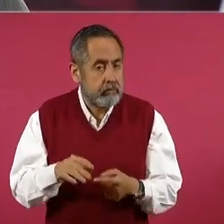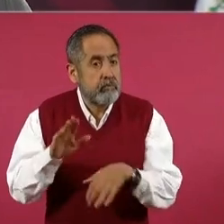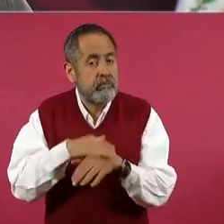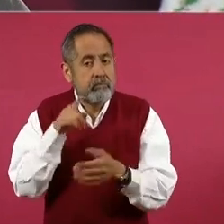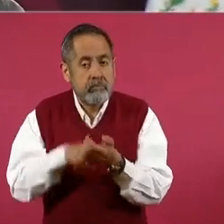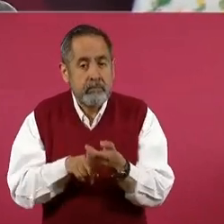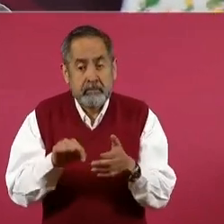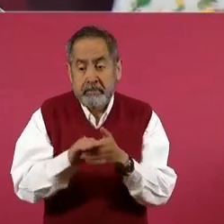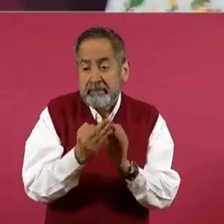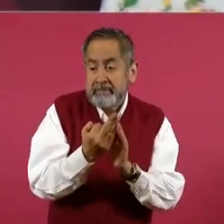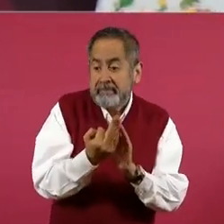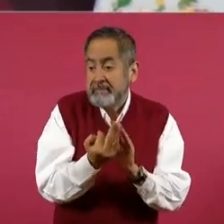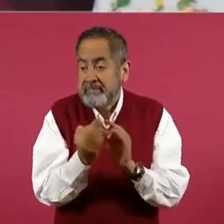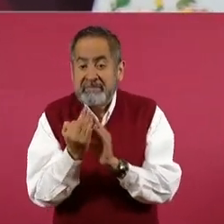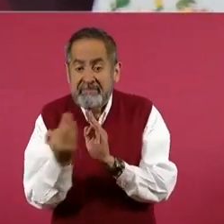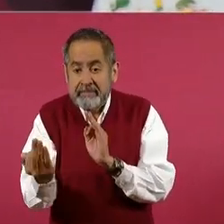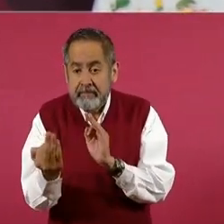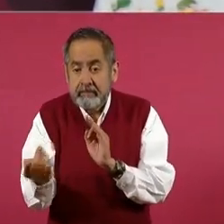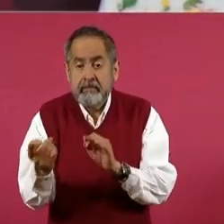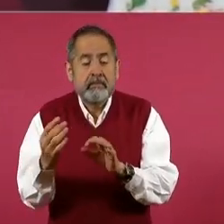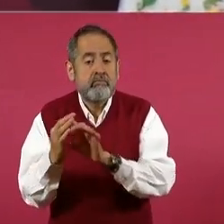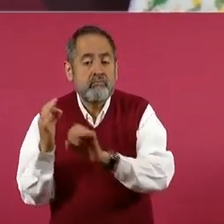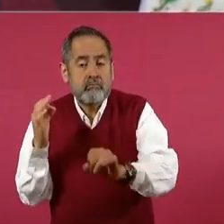cerca ductos de gas